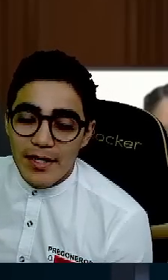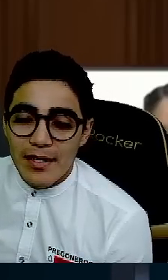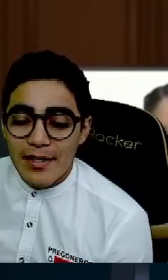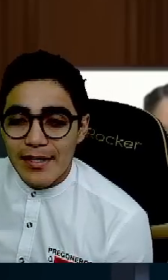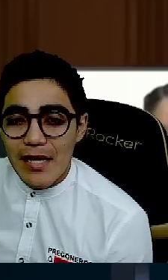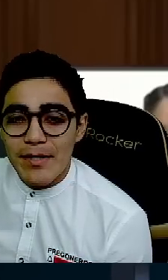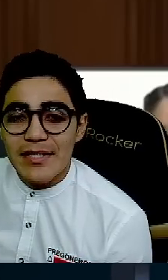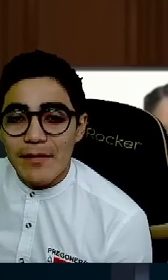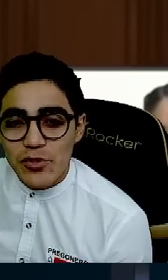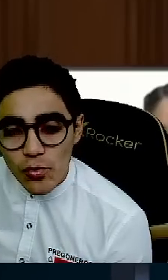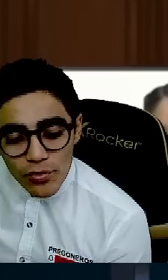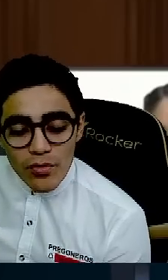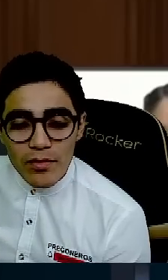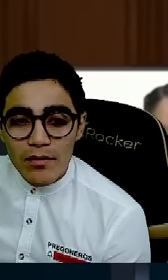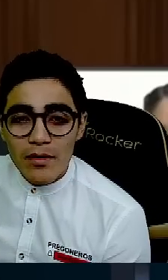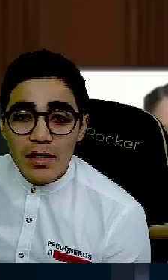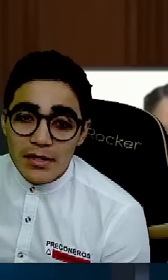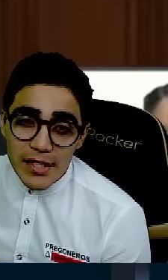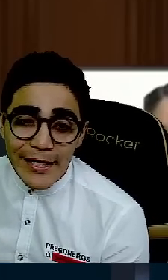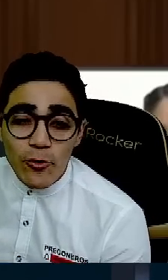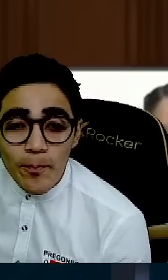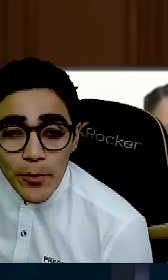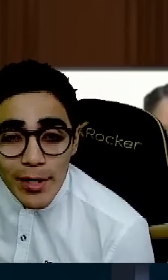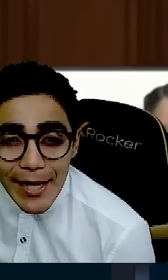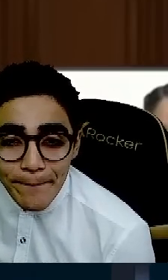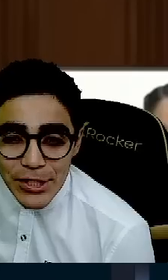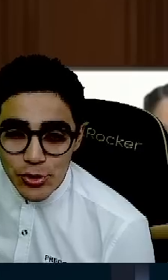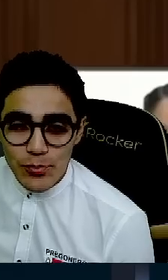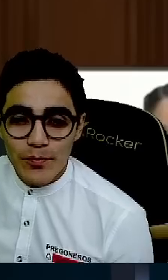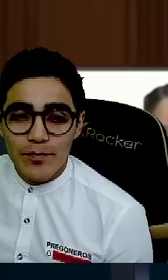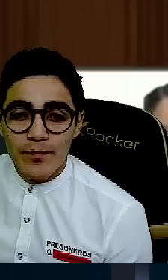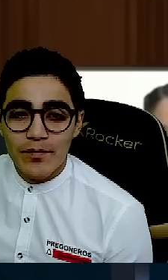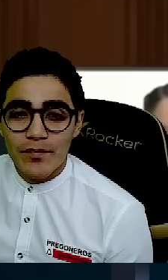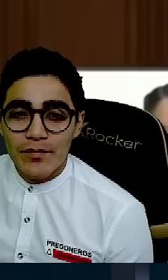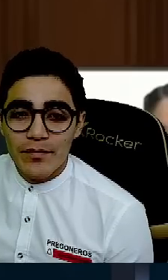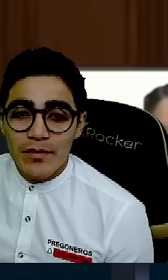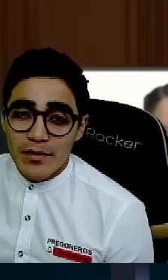fue realmente absurdo, se le cumplió el capricho.